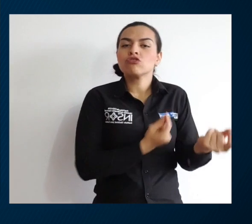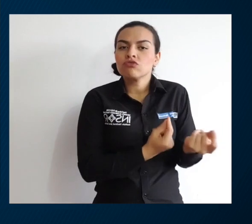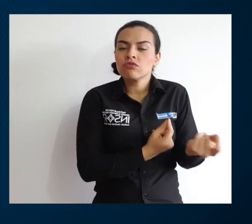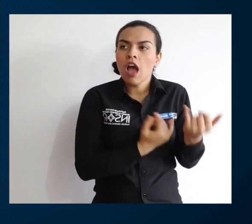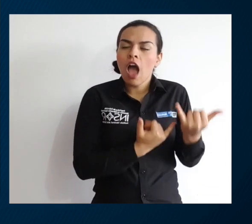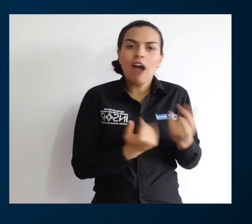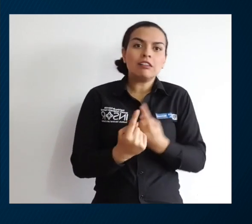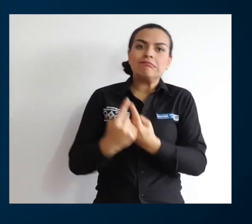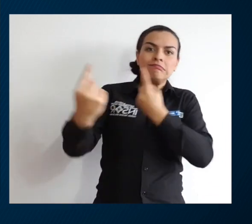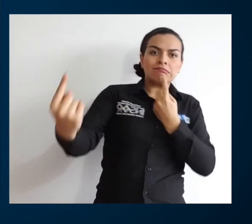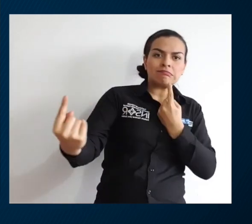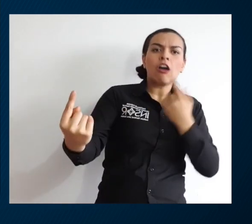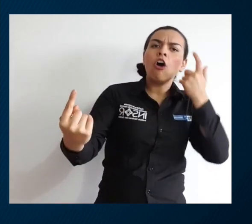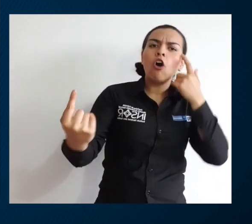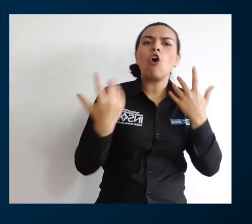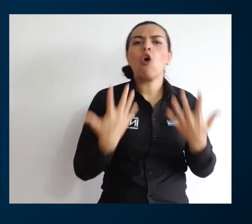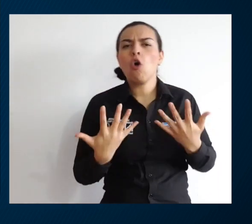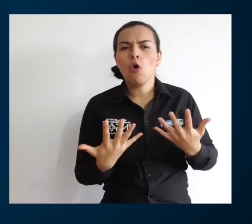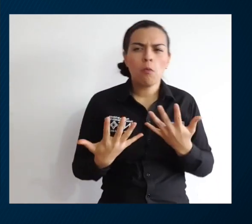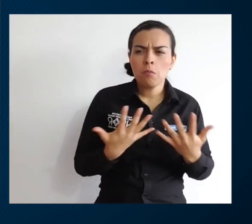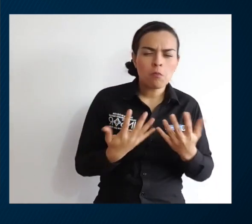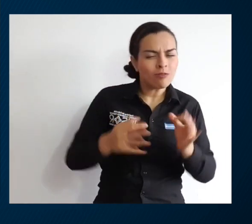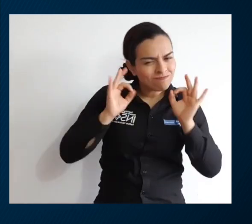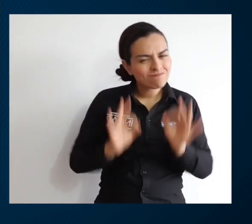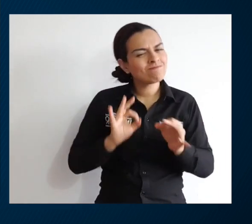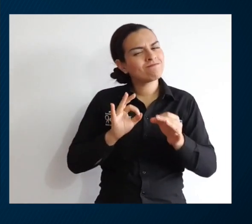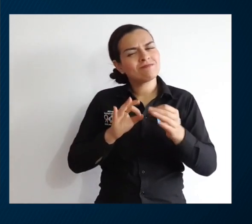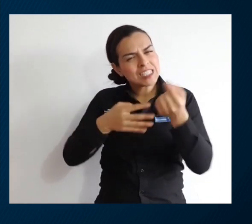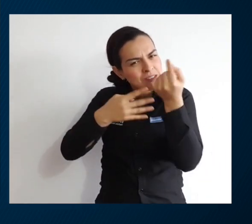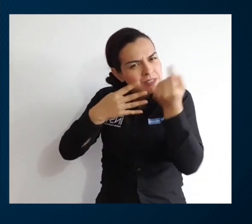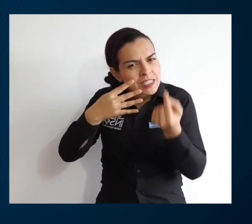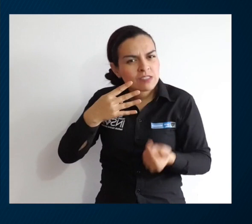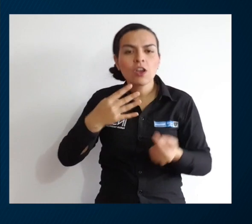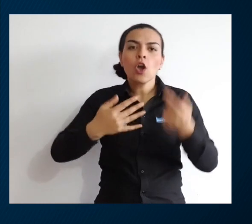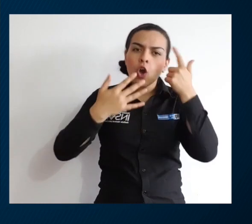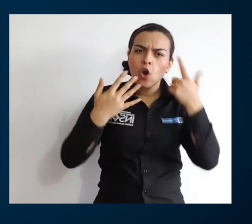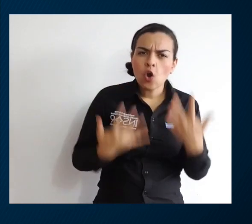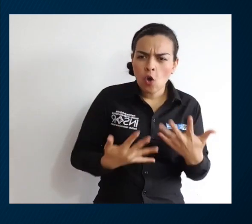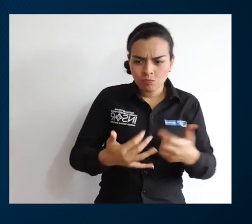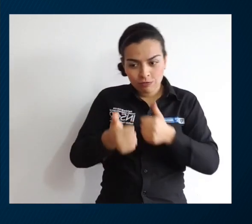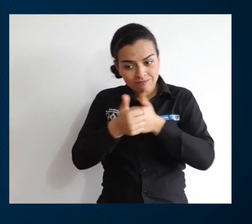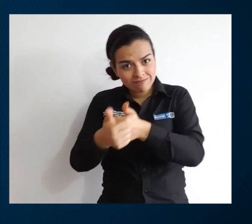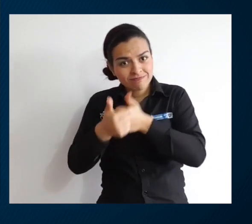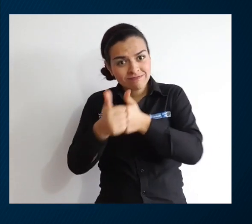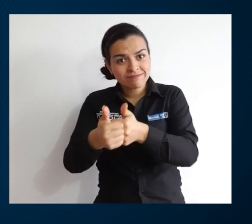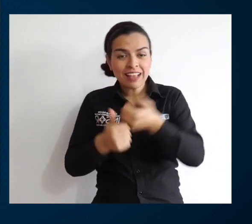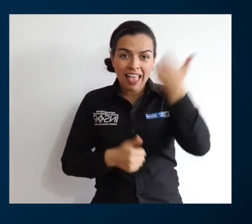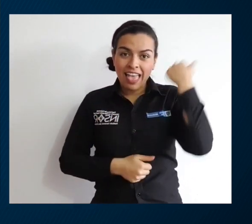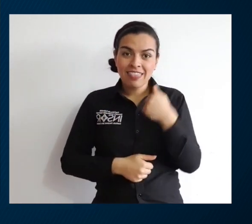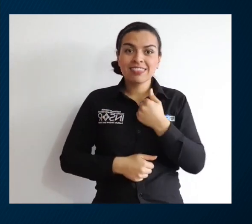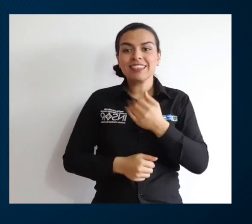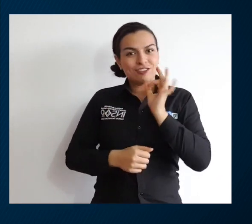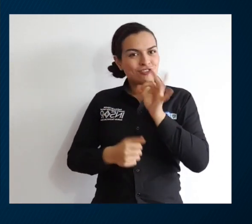profesor y el estudiante, porque ya no los tenemos cerca, ya no podemos garantizar que la explicación sea mucho